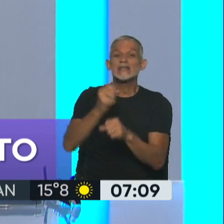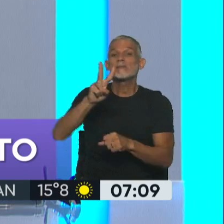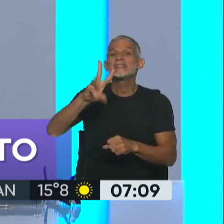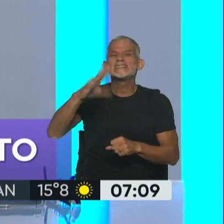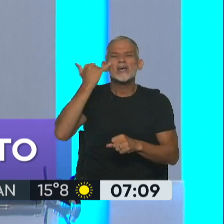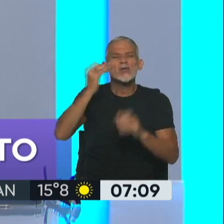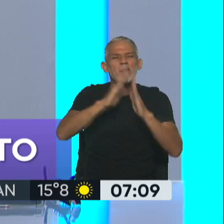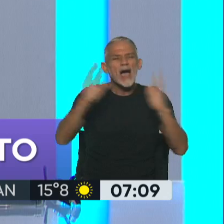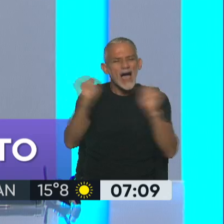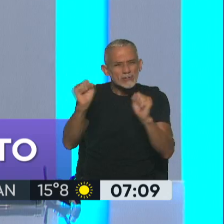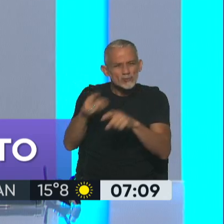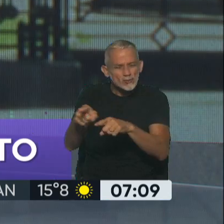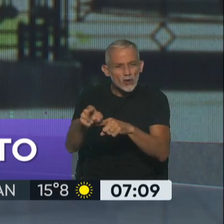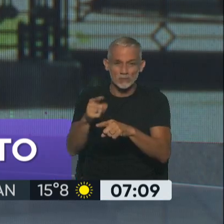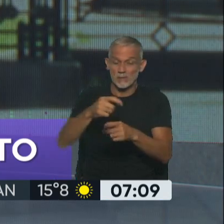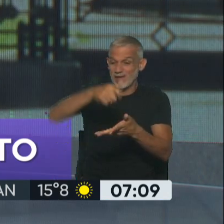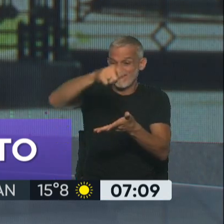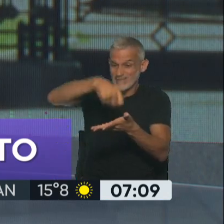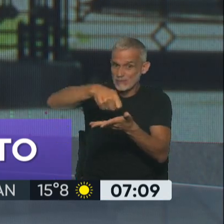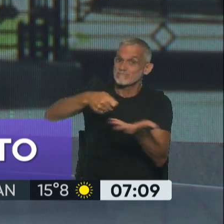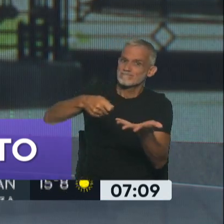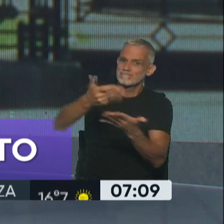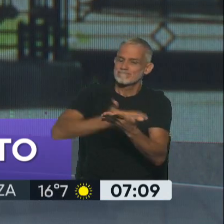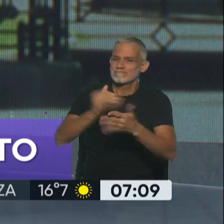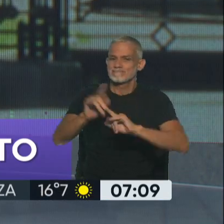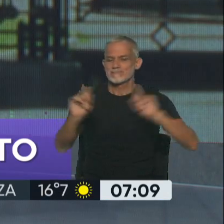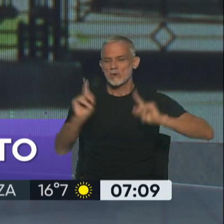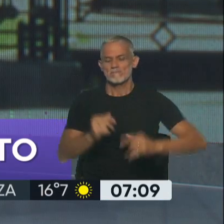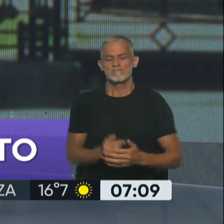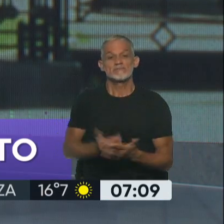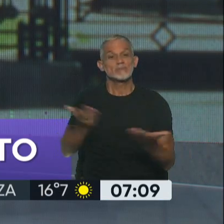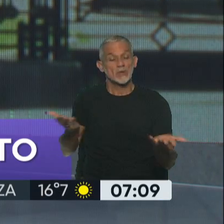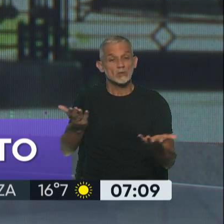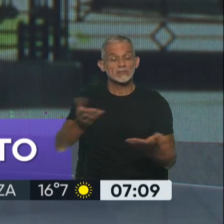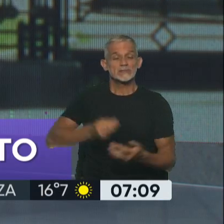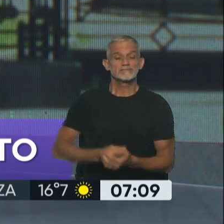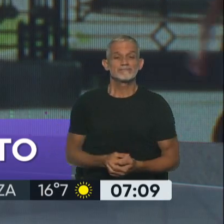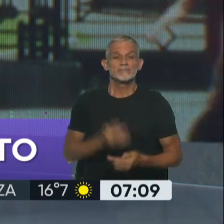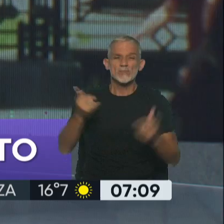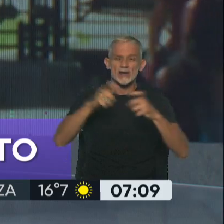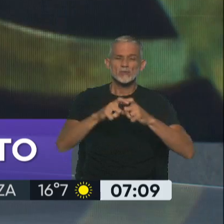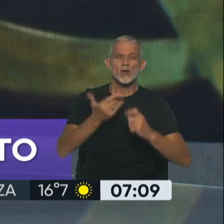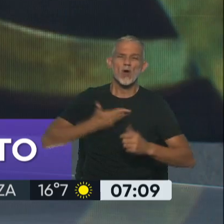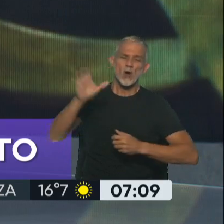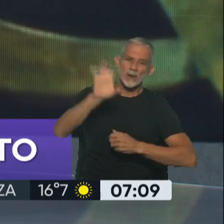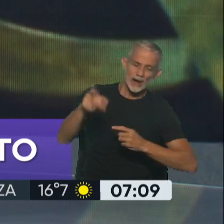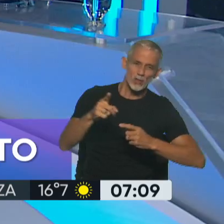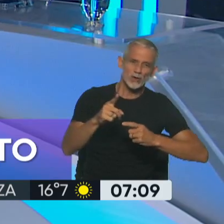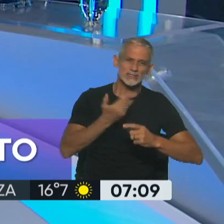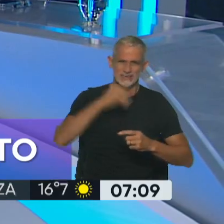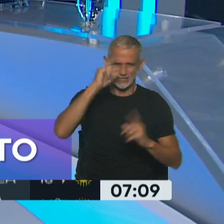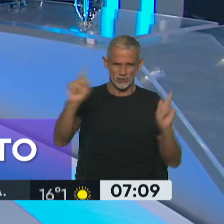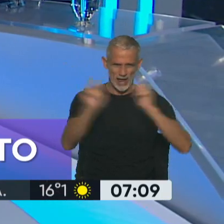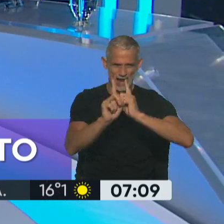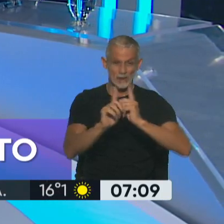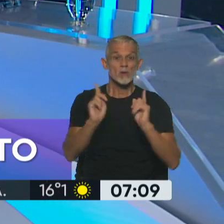mayo, que es la firma del pacto. Exacto. Aparte me parece interesante lo que vos recién planteabas, Fernando, reunión de gobernadores con el gobierno nacional, pero